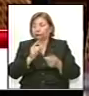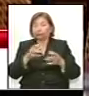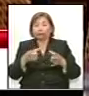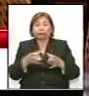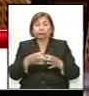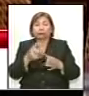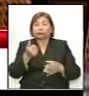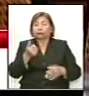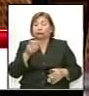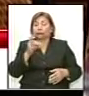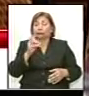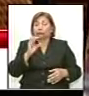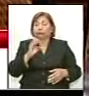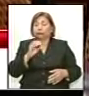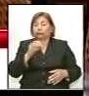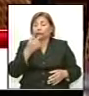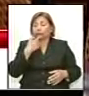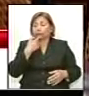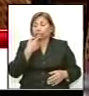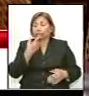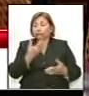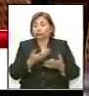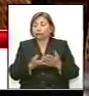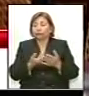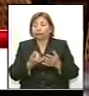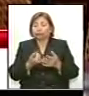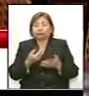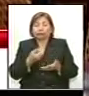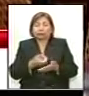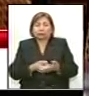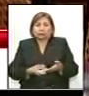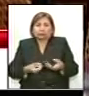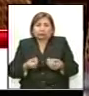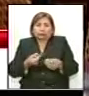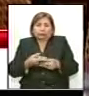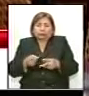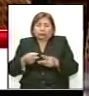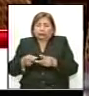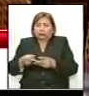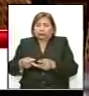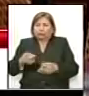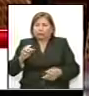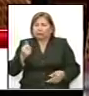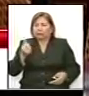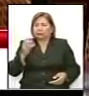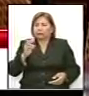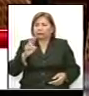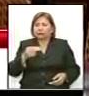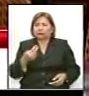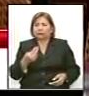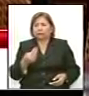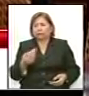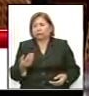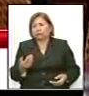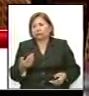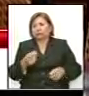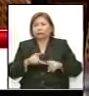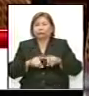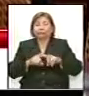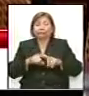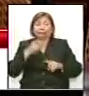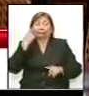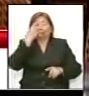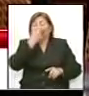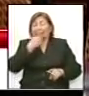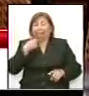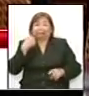está sacando, como lo dijo la congresista, está sacando precios diferentes, 17.000, 2.000, depende de la cara de repente,